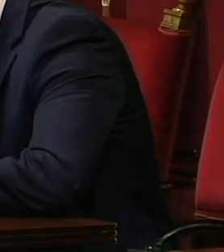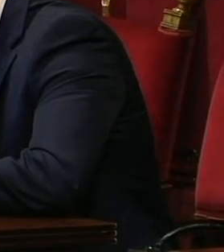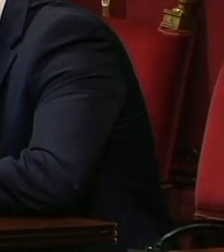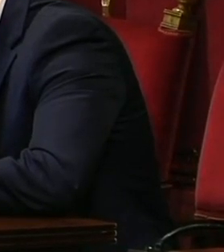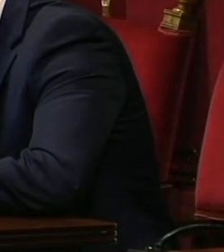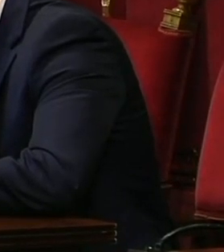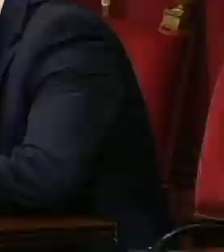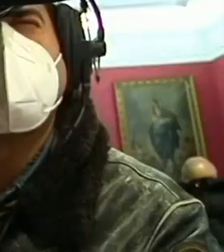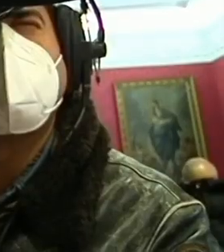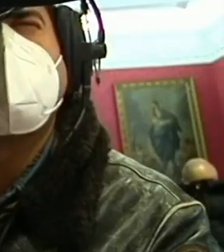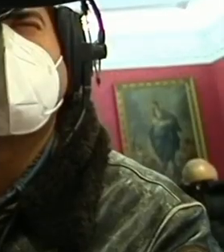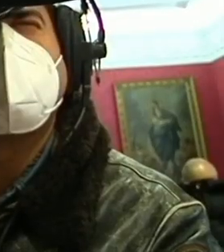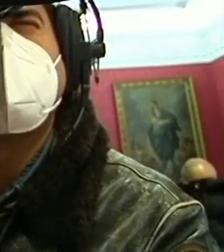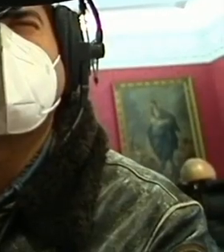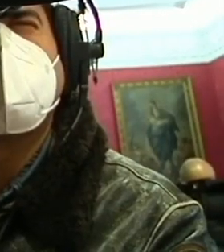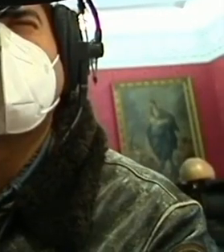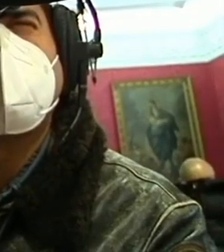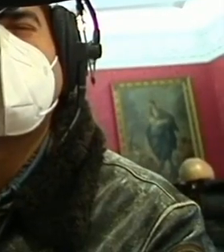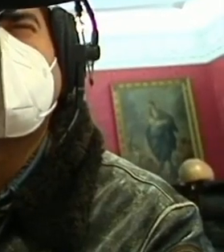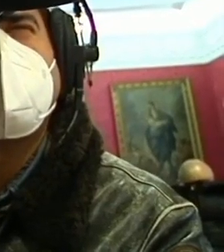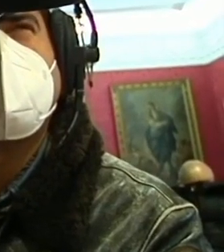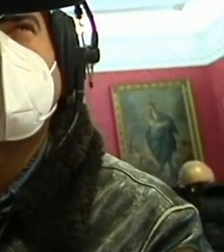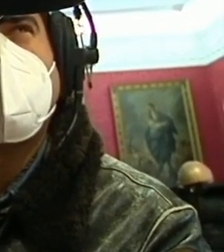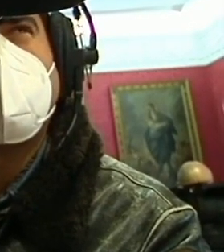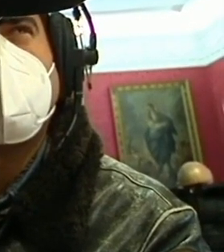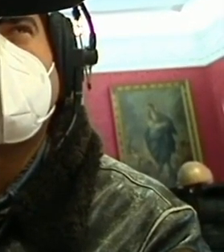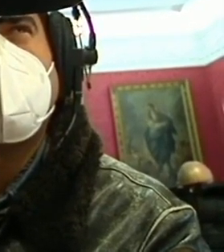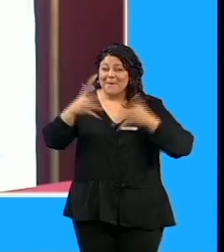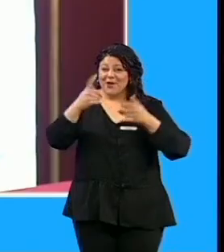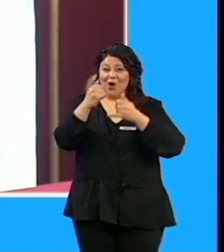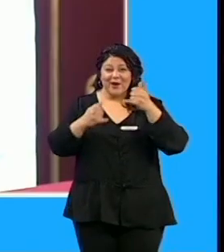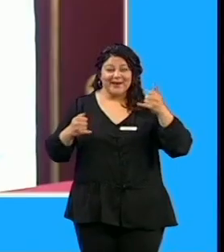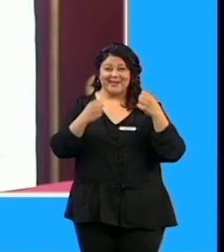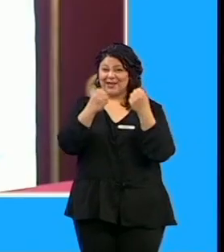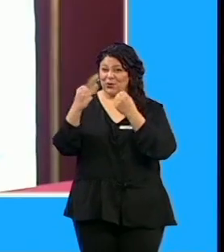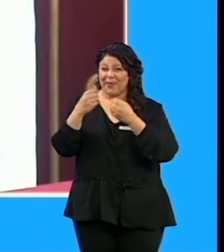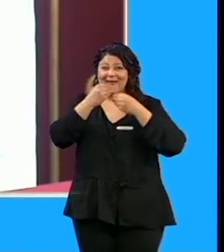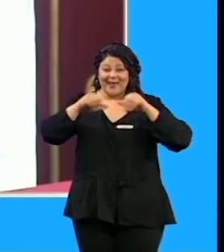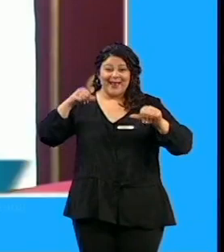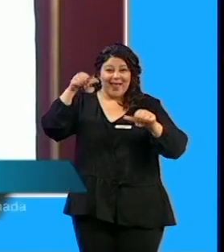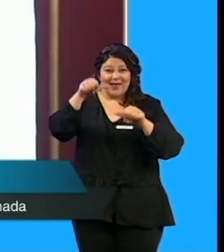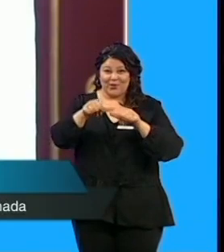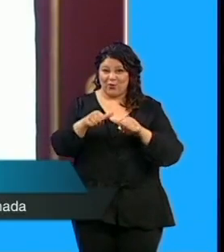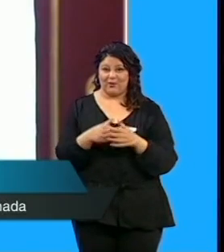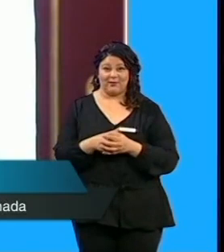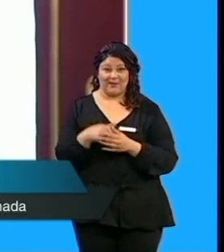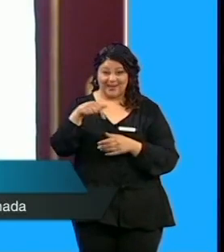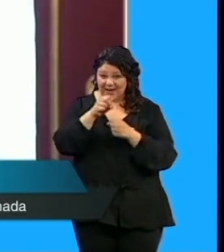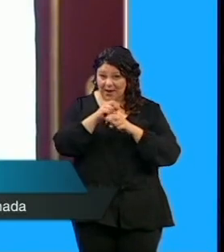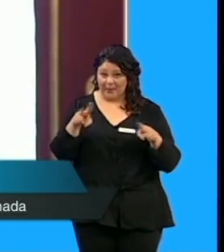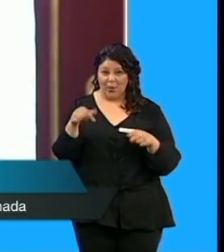de centrarse en las críticas, se centre también en propuestas de mejora de la ciudad. Les propongo hoy una